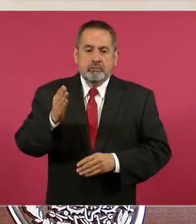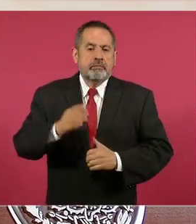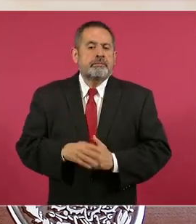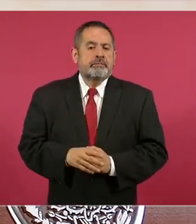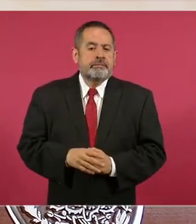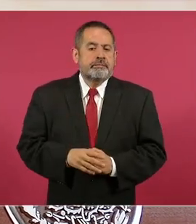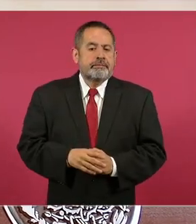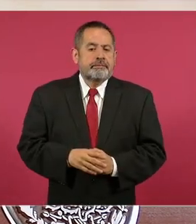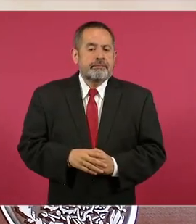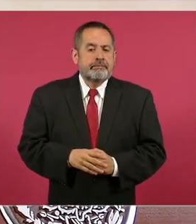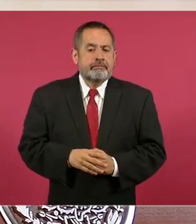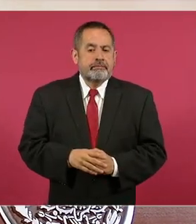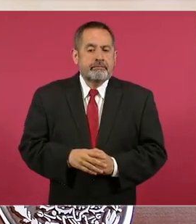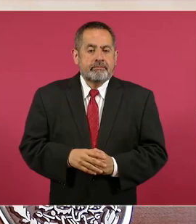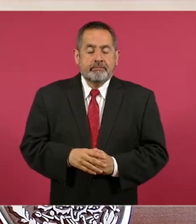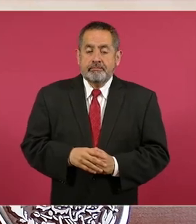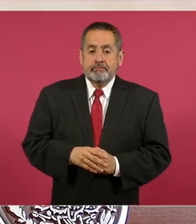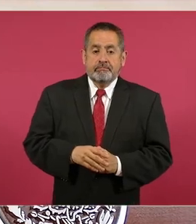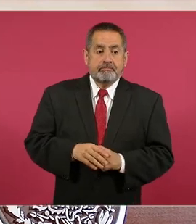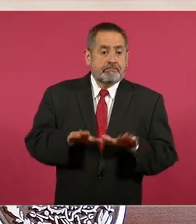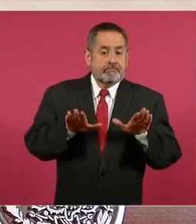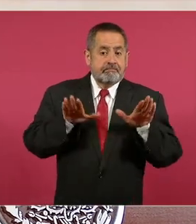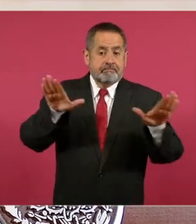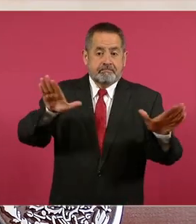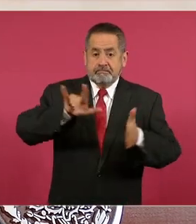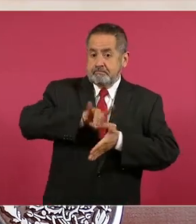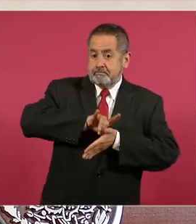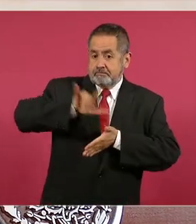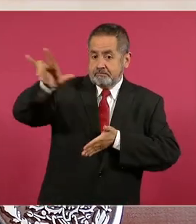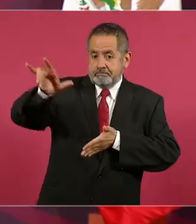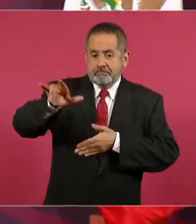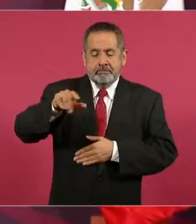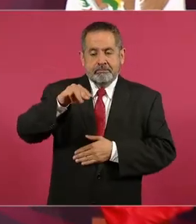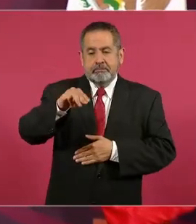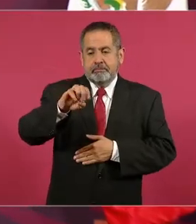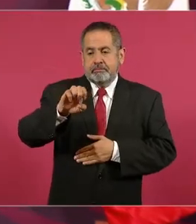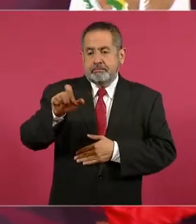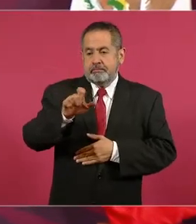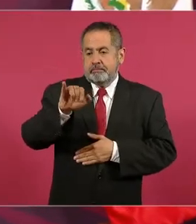Vuelve a volar Mexicana de Aviación.